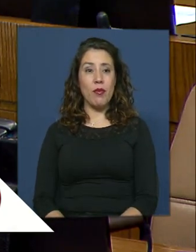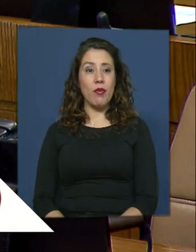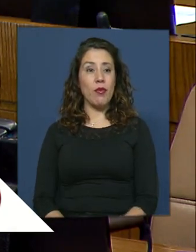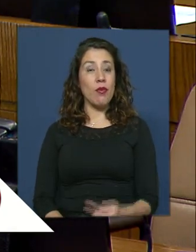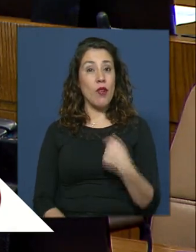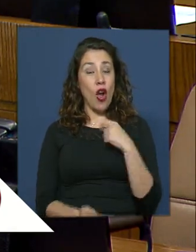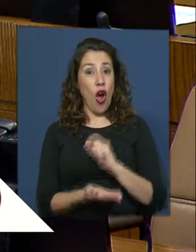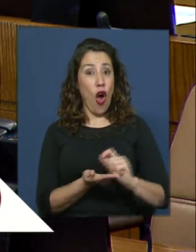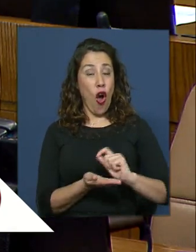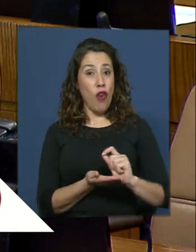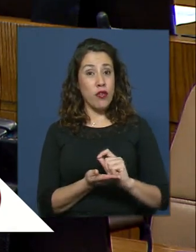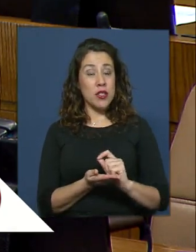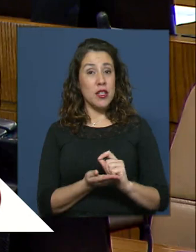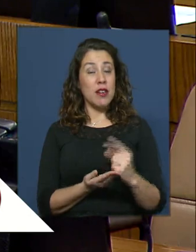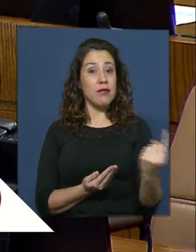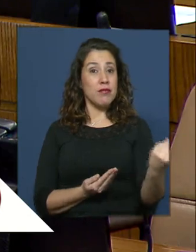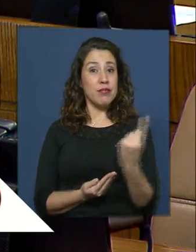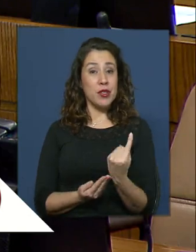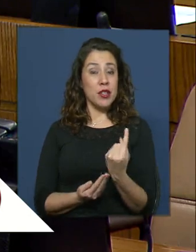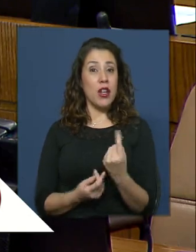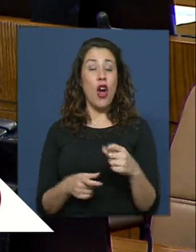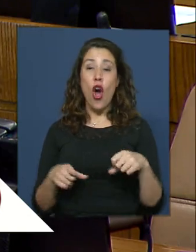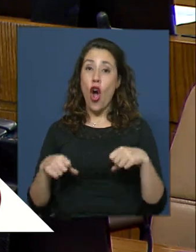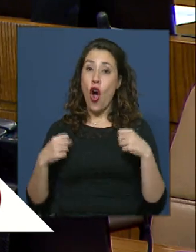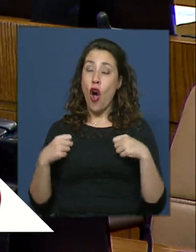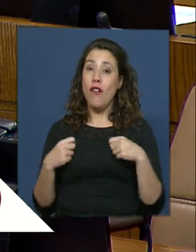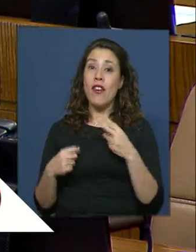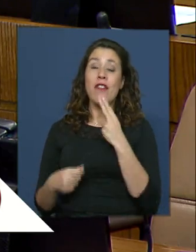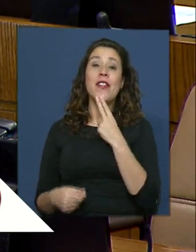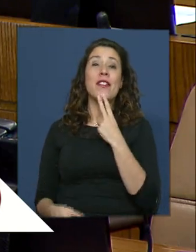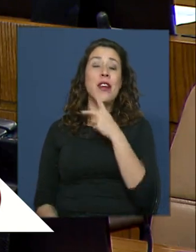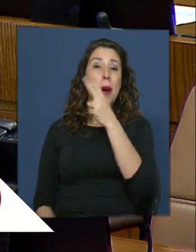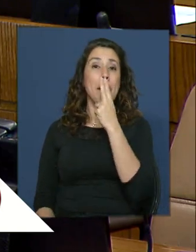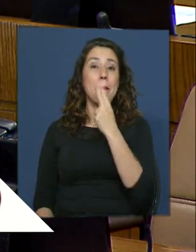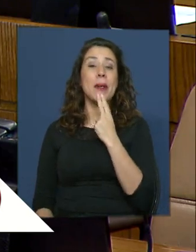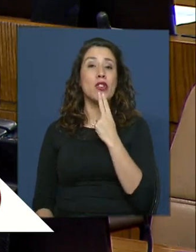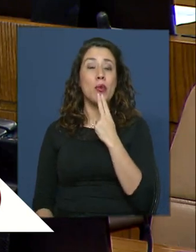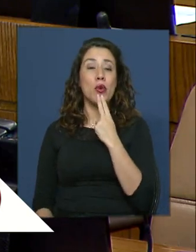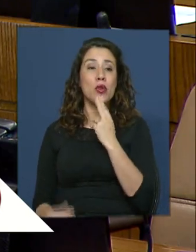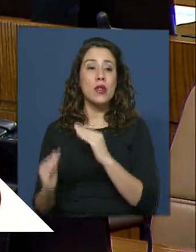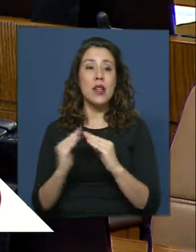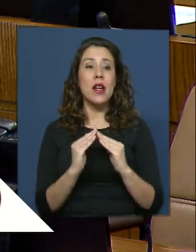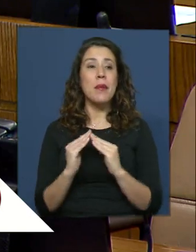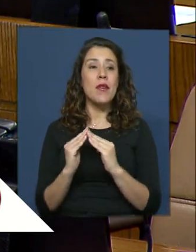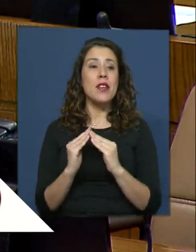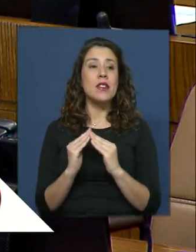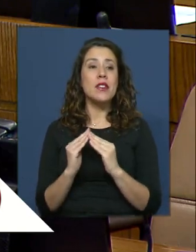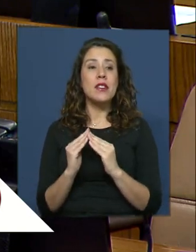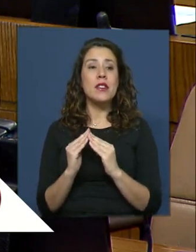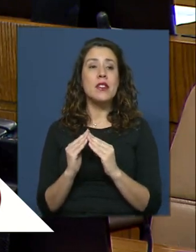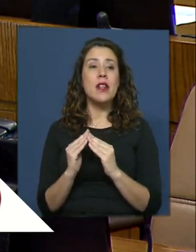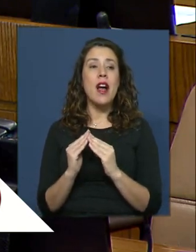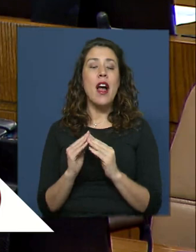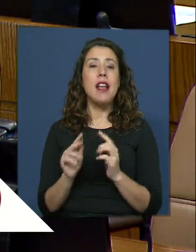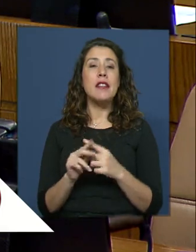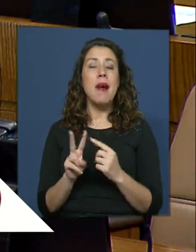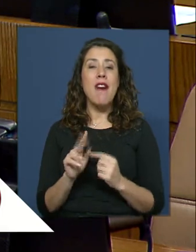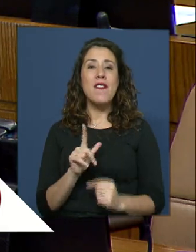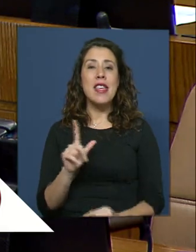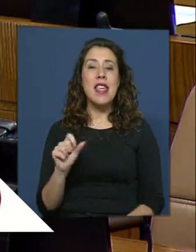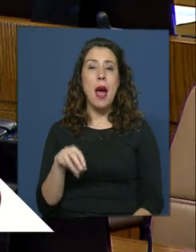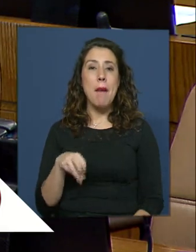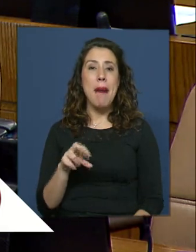recibido en mi oficina, señor presidente, el caso de un joven de Puerto Montt, de la población habitante de la población Villa Marina de